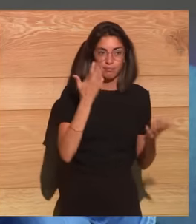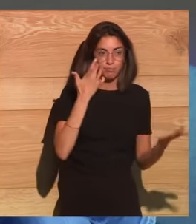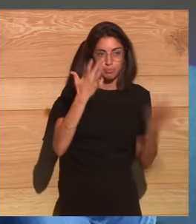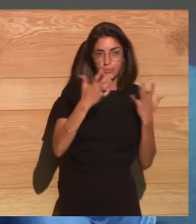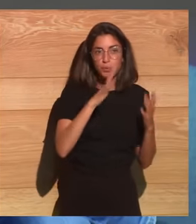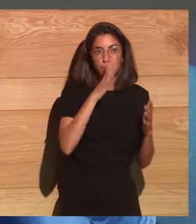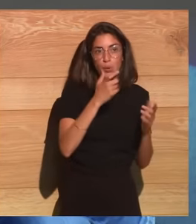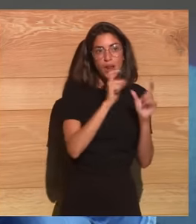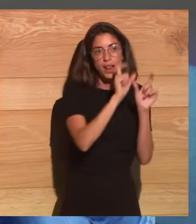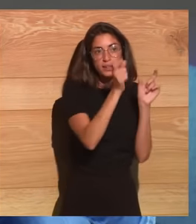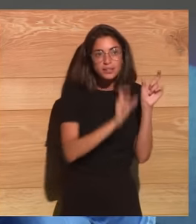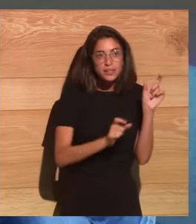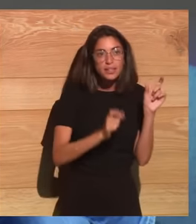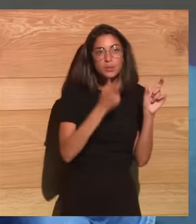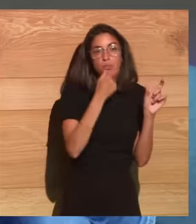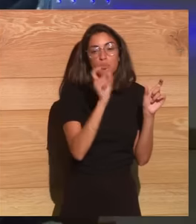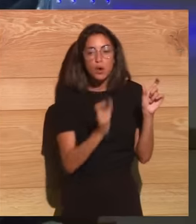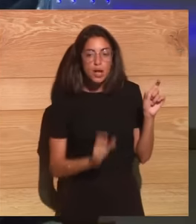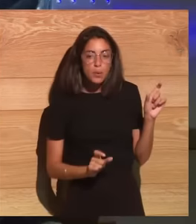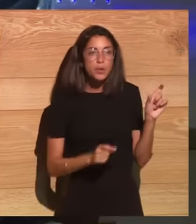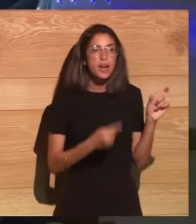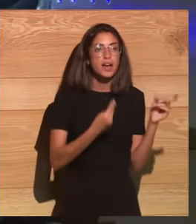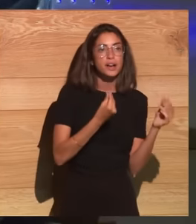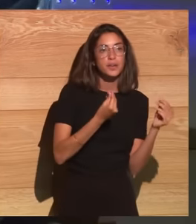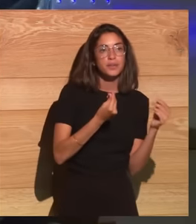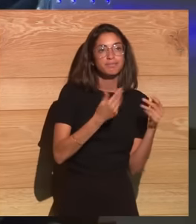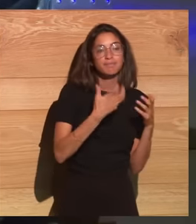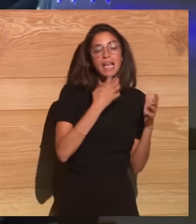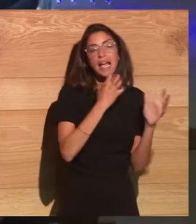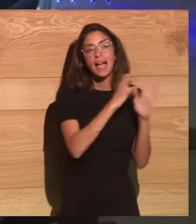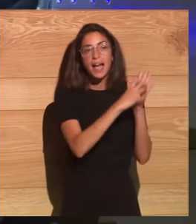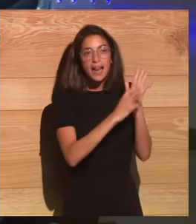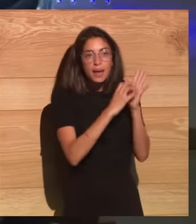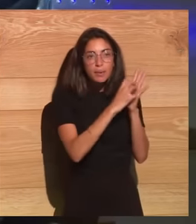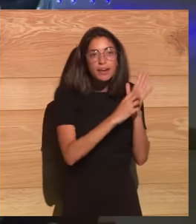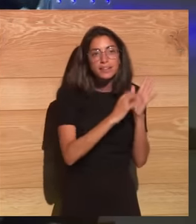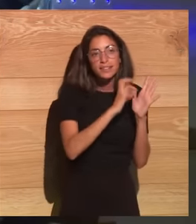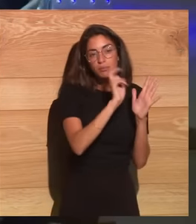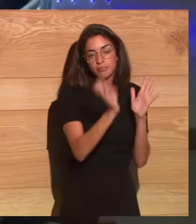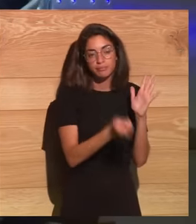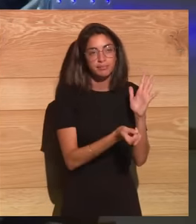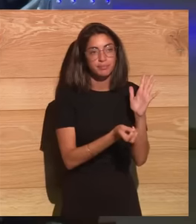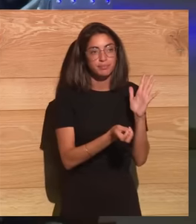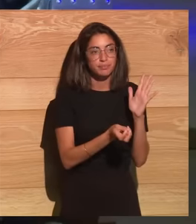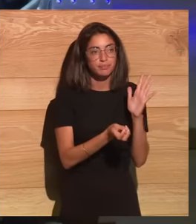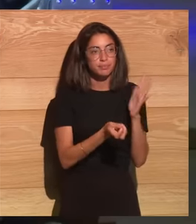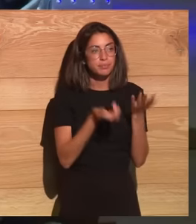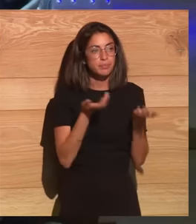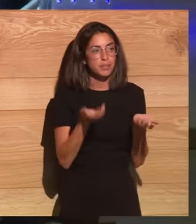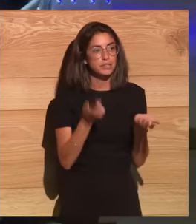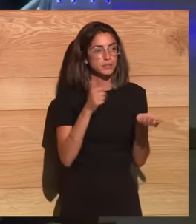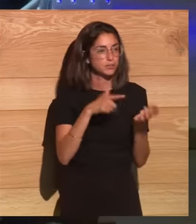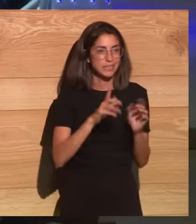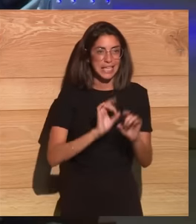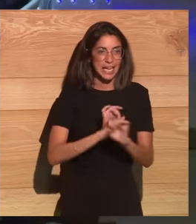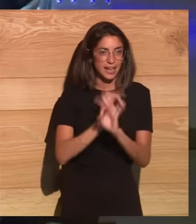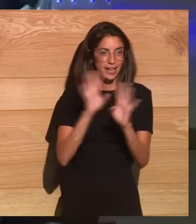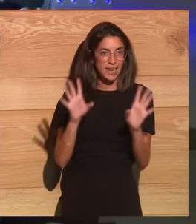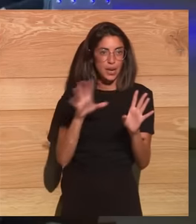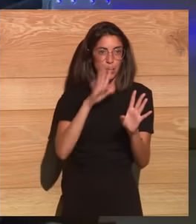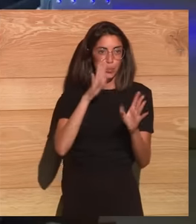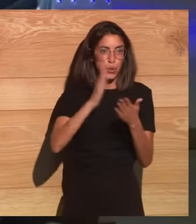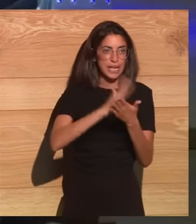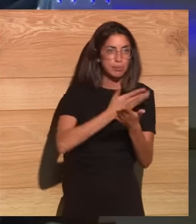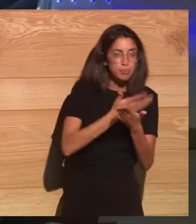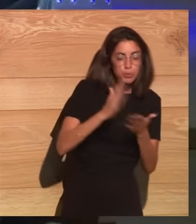hay una serie de confidencias a lo largo de varias grabaciones. Esto es, obviamente están las antípodas de eso. Es obvio. Porque no hay prosa,